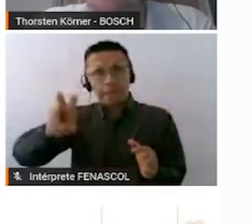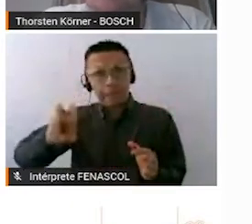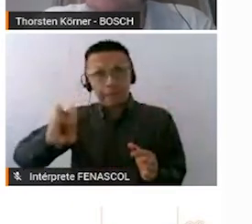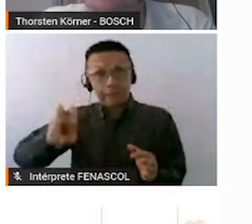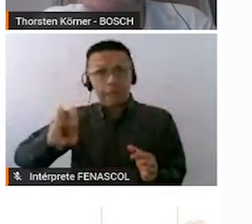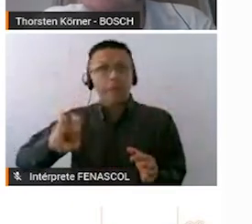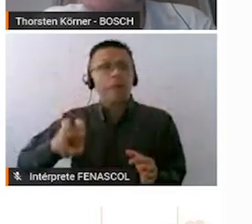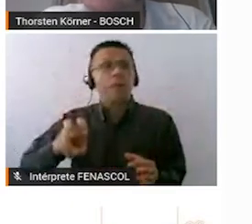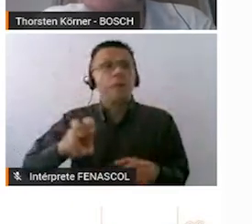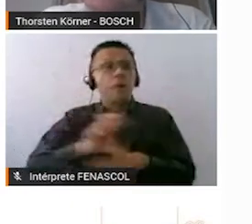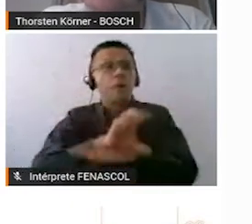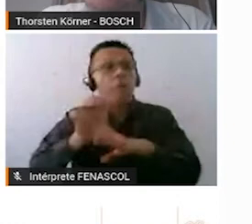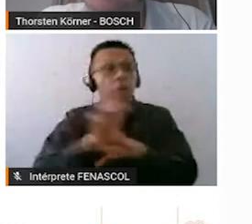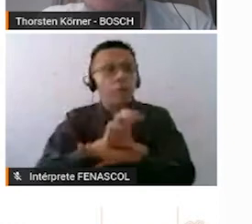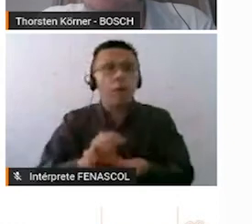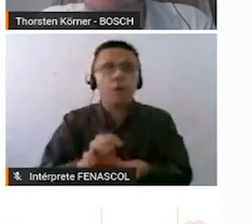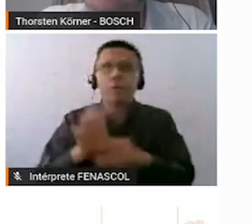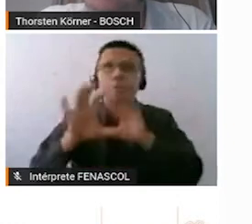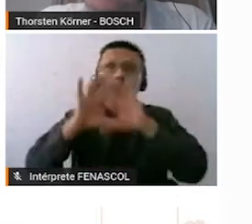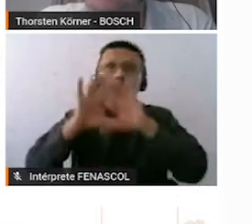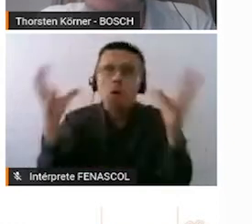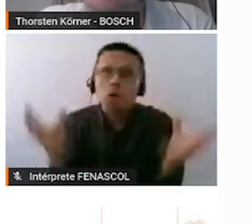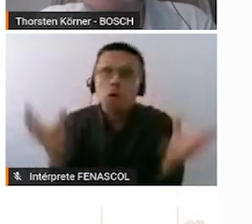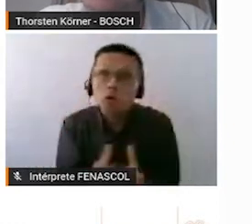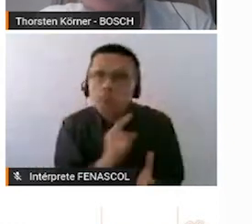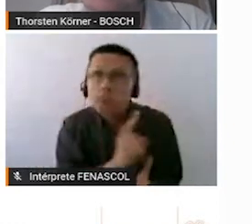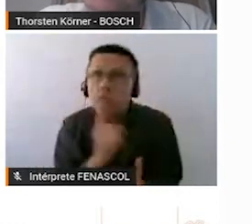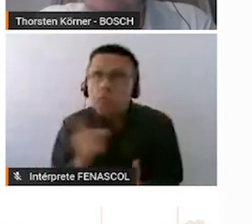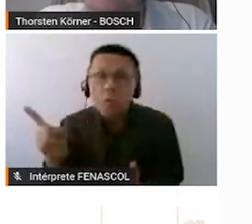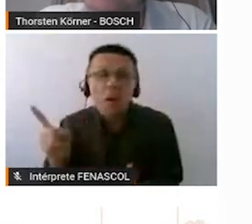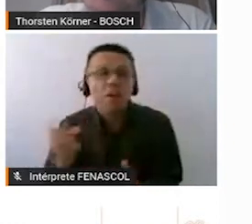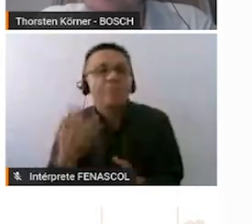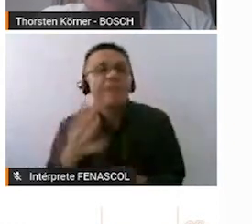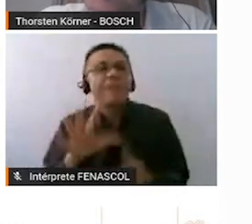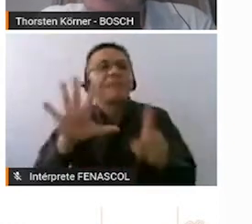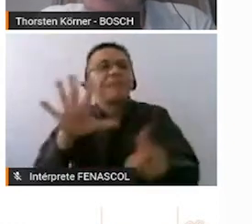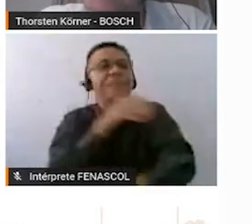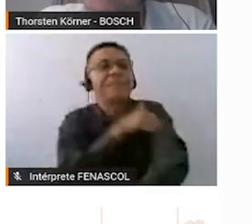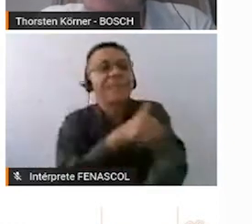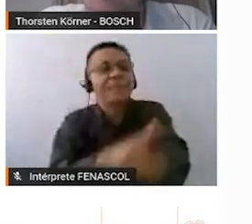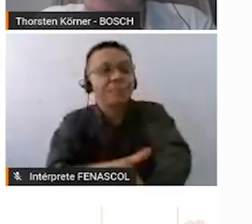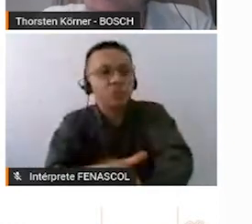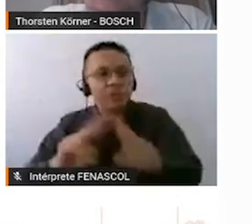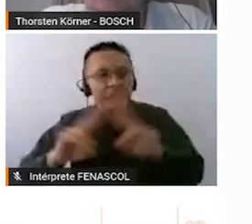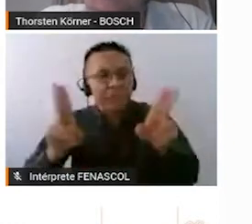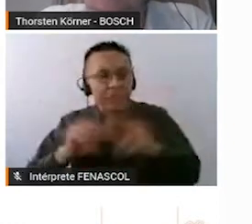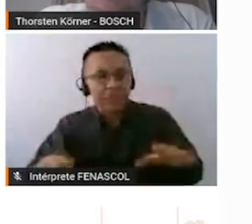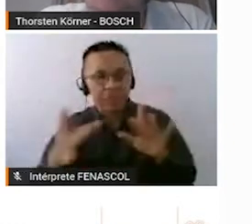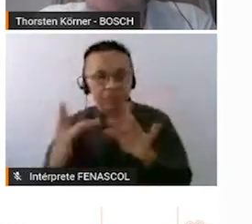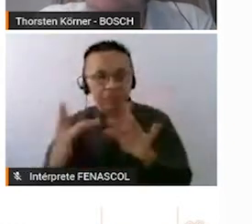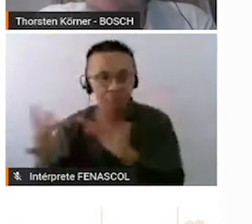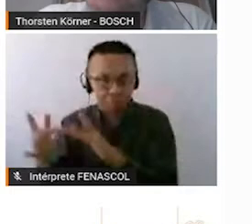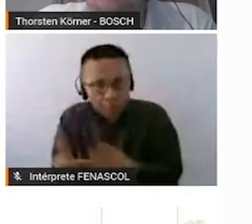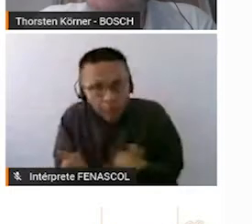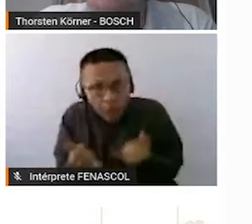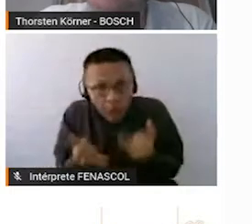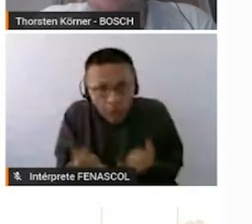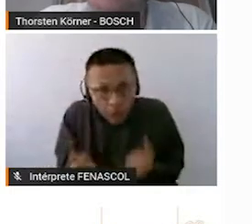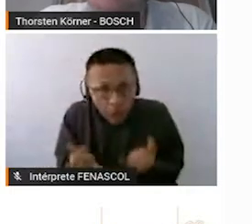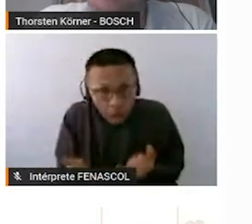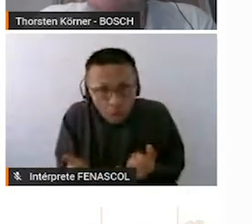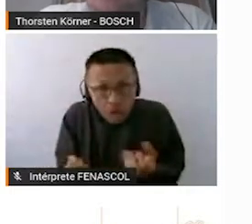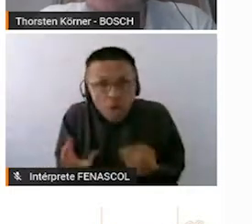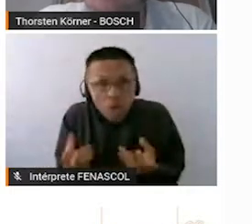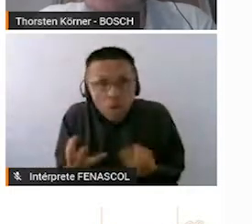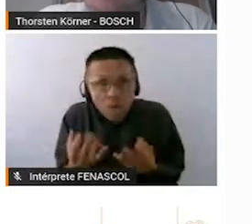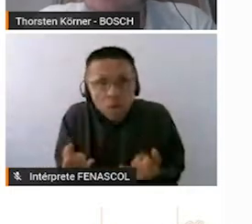de PCs, o sea, 6 millones de computadoras con acceso al Internet. Hoy en día, en el 2020, tenemos más de